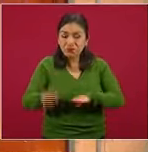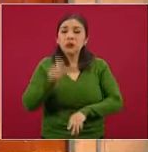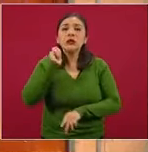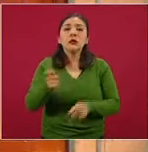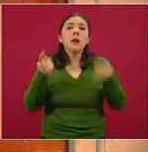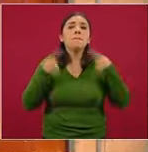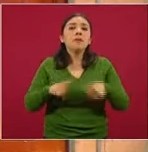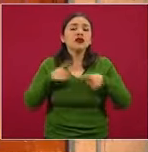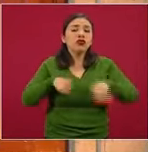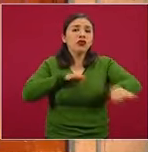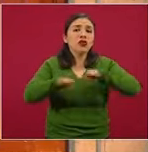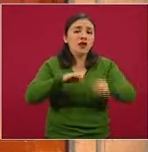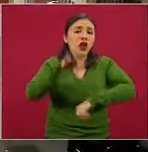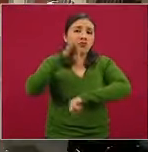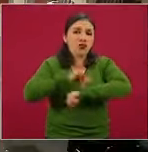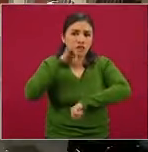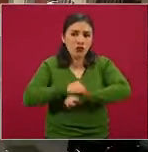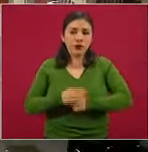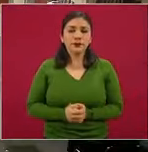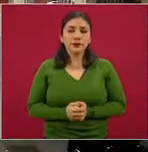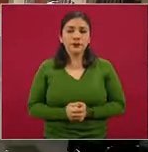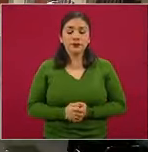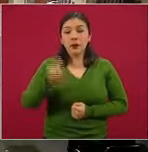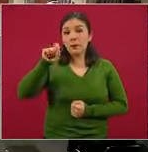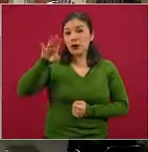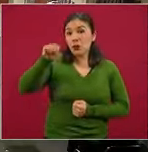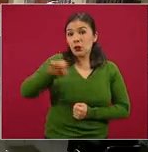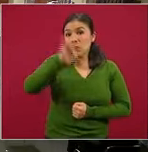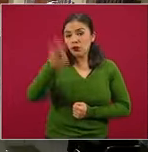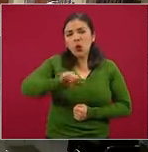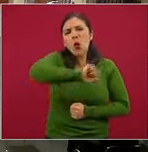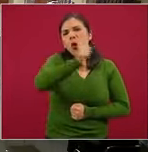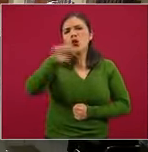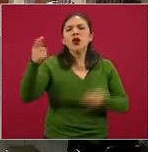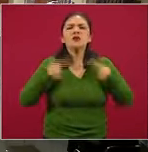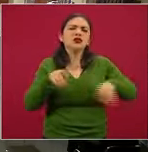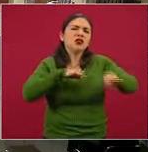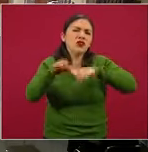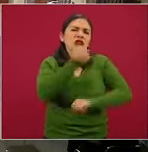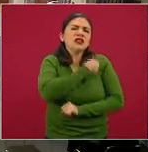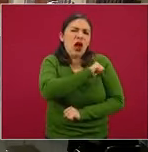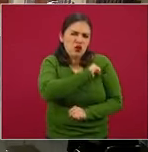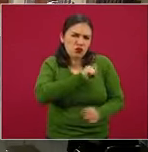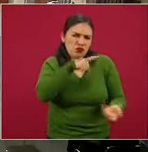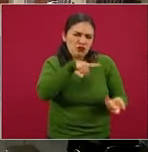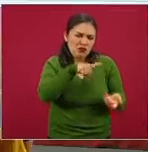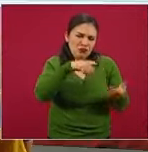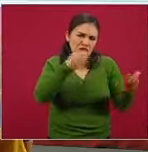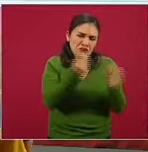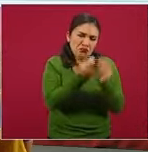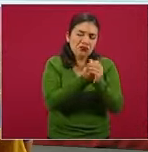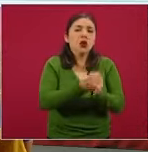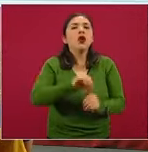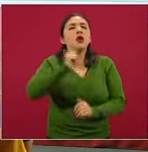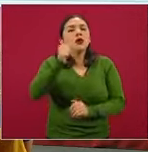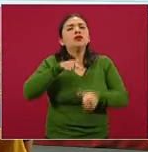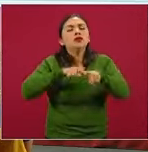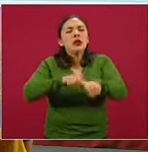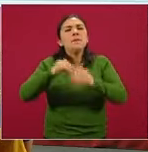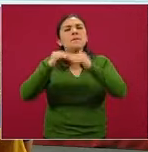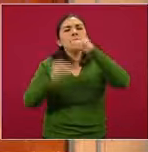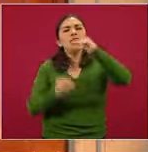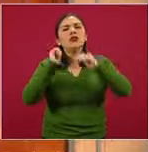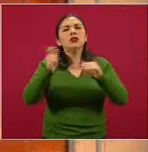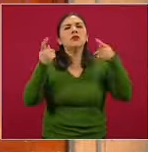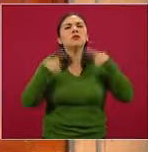personal médico. 29% otros trabajadores de la salud, y continuamos con una muy baja afectación lo que